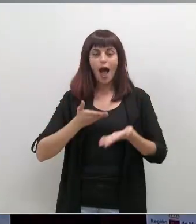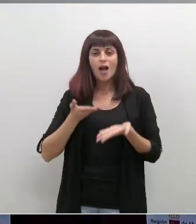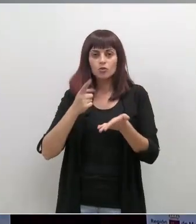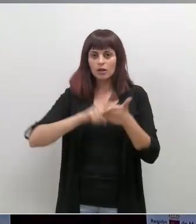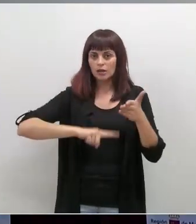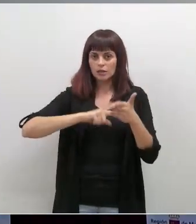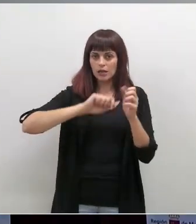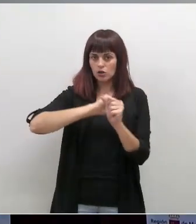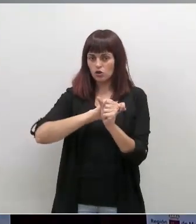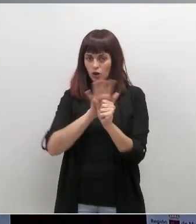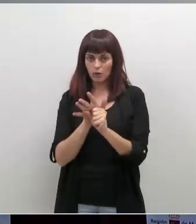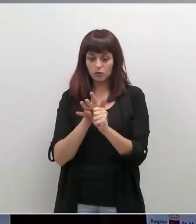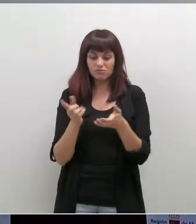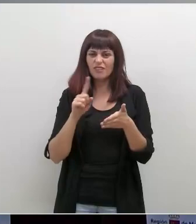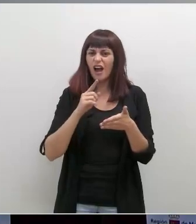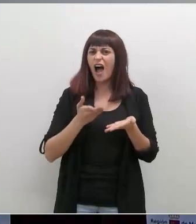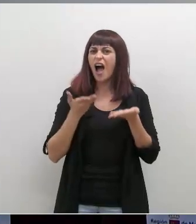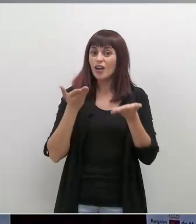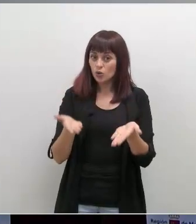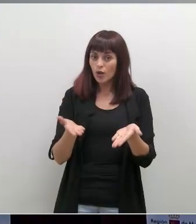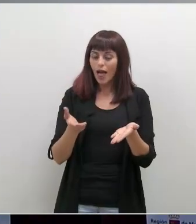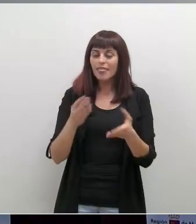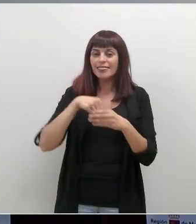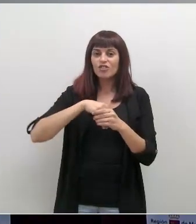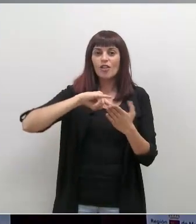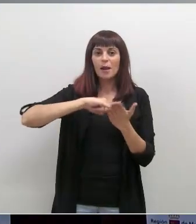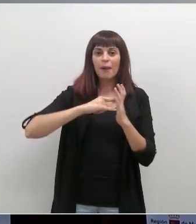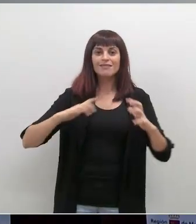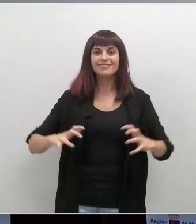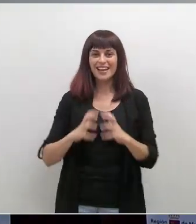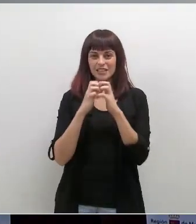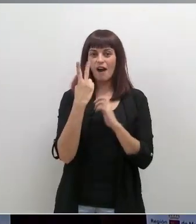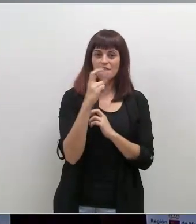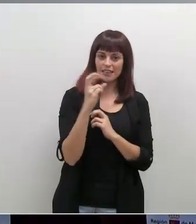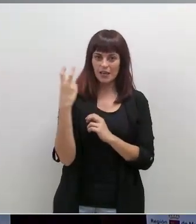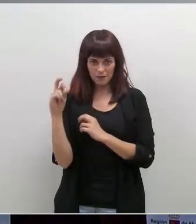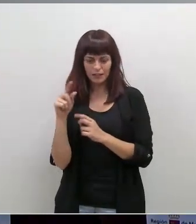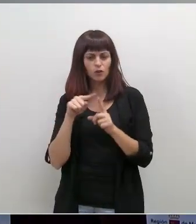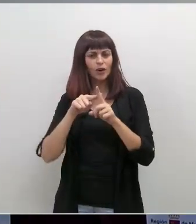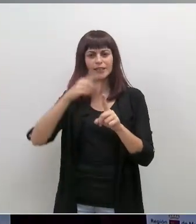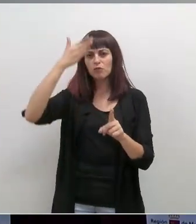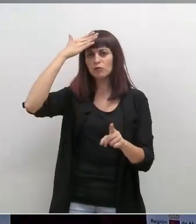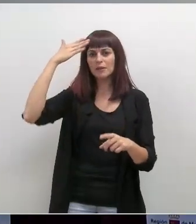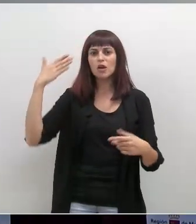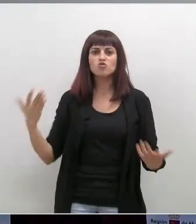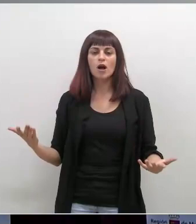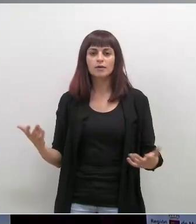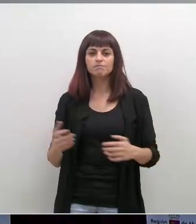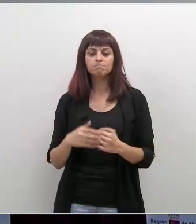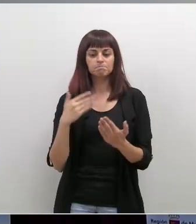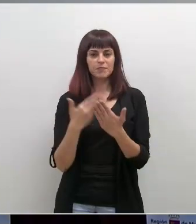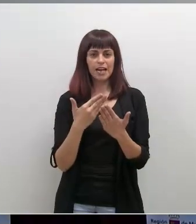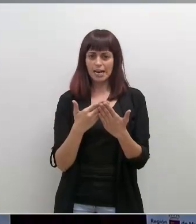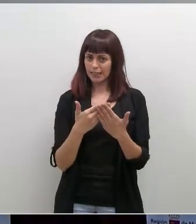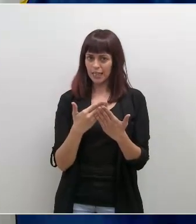COVID. Esta es una ayuda que se enmarca dentro del Plan Reactiva 2020 y que tiene como objetivo fundamentalmente garantizar